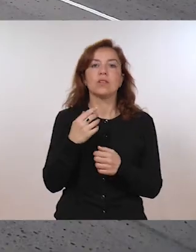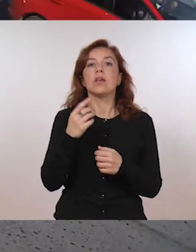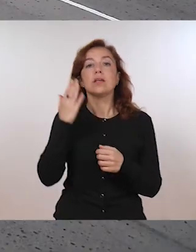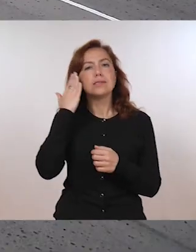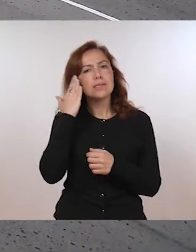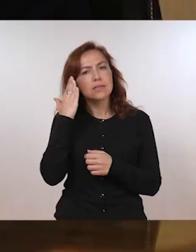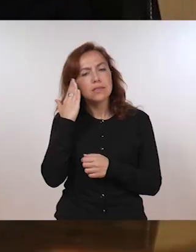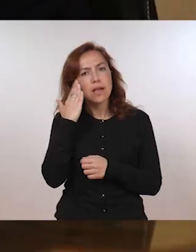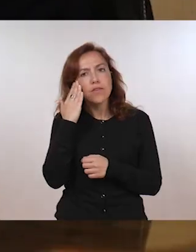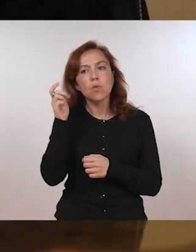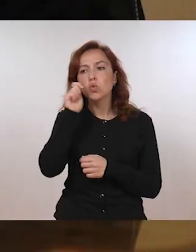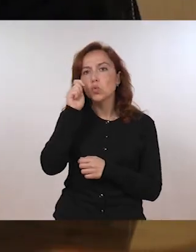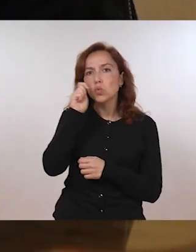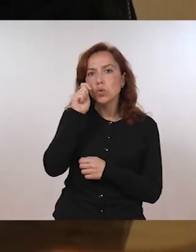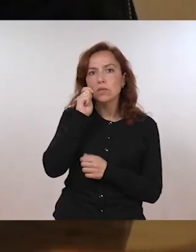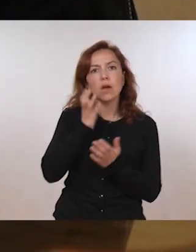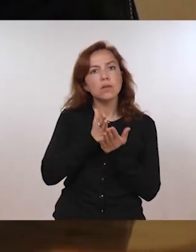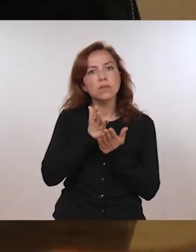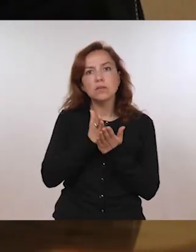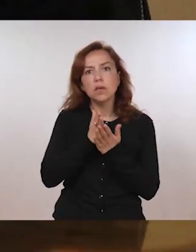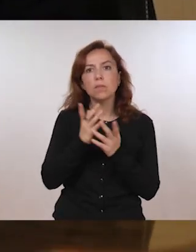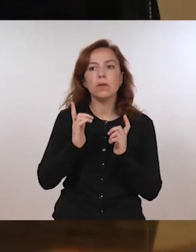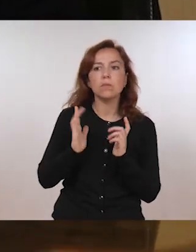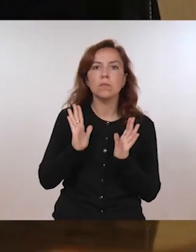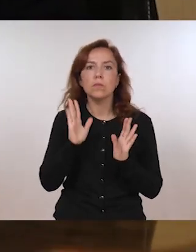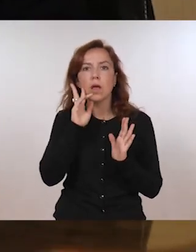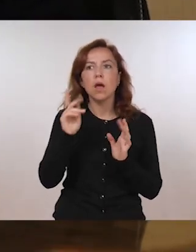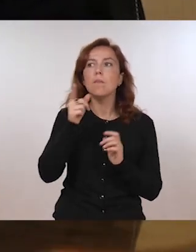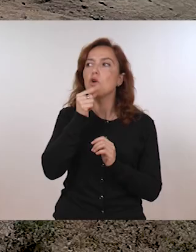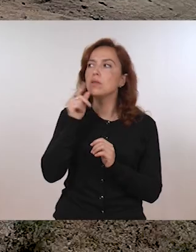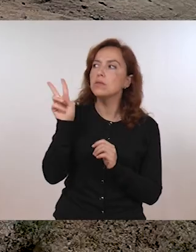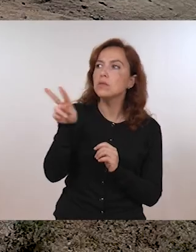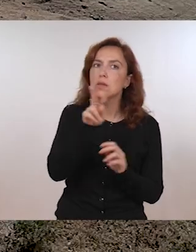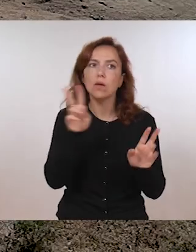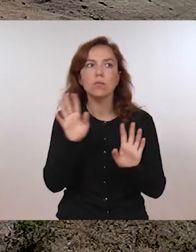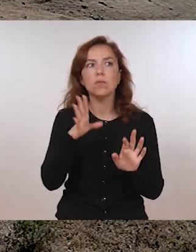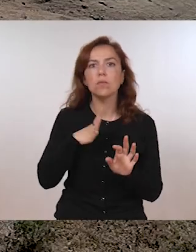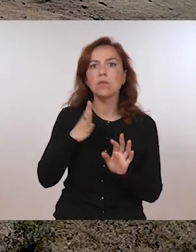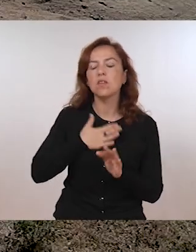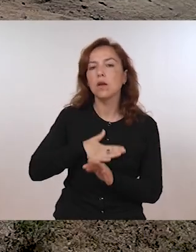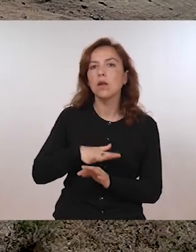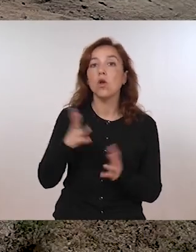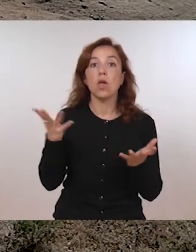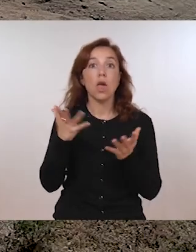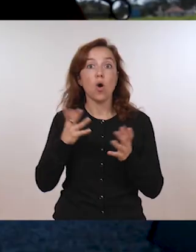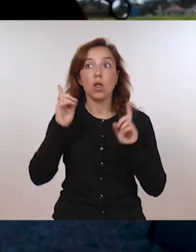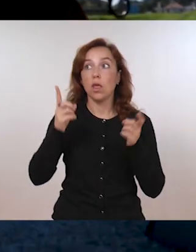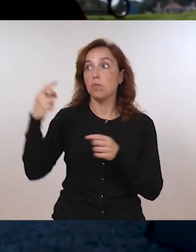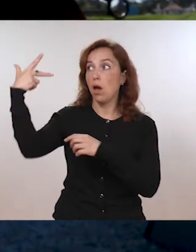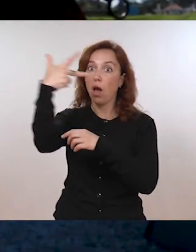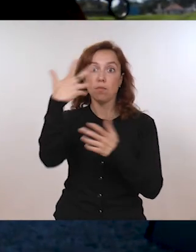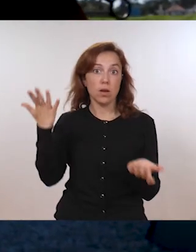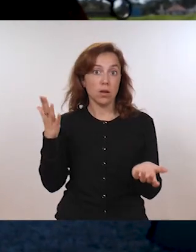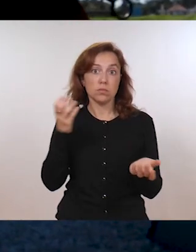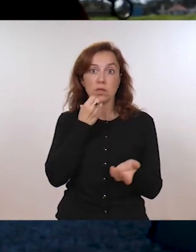que los turistas siempre están pendientes de la presencia policial y bueno, y ahora en estos tiempos modernos de la presencia de cámaras. La